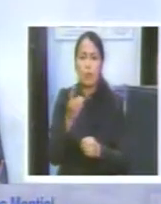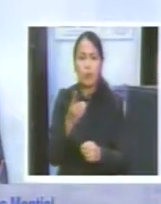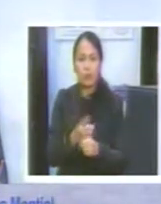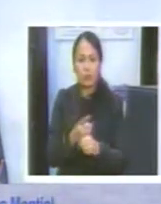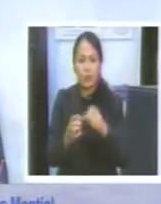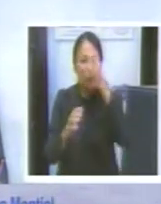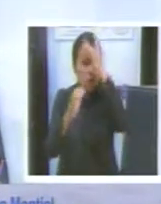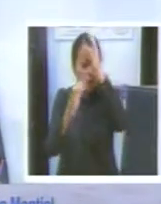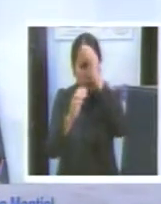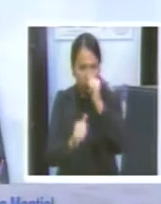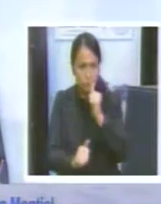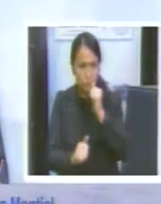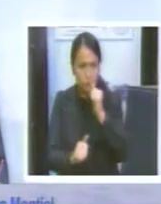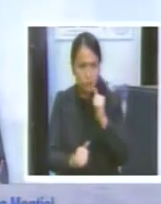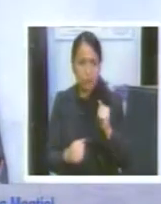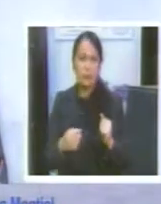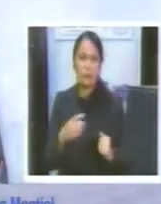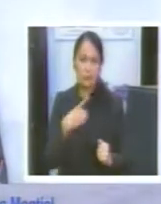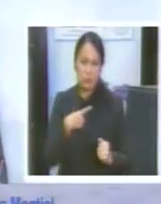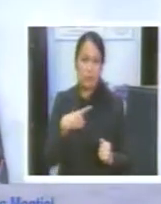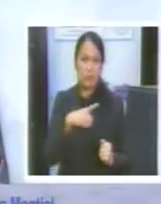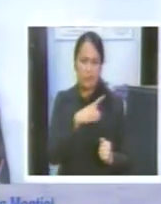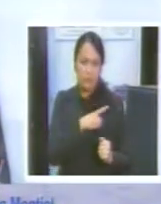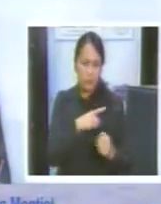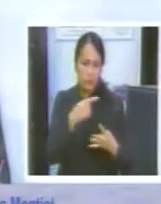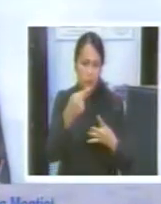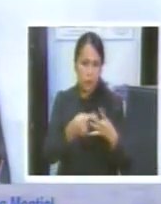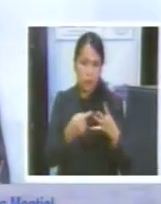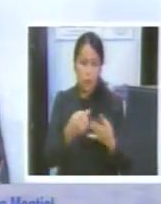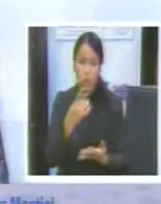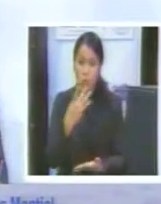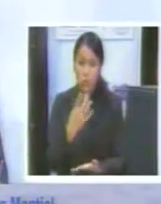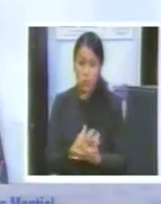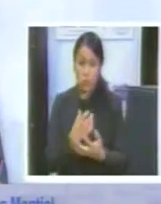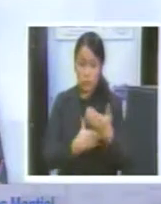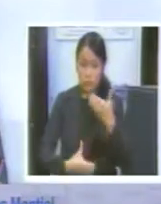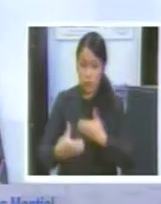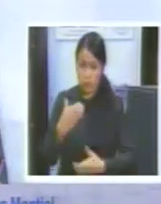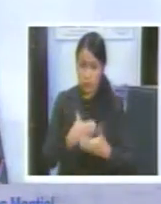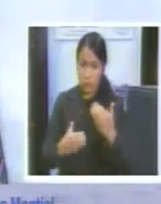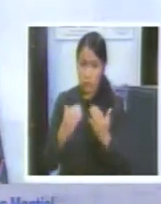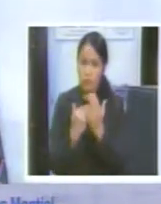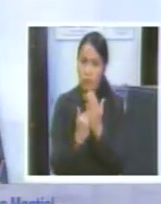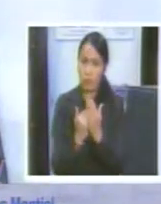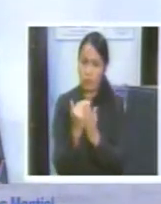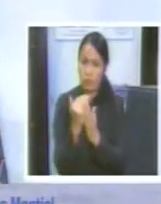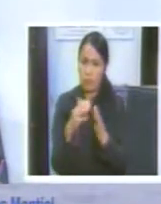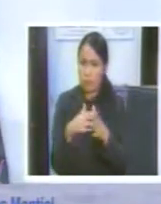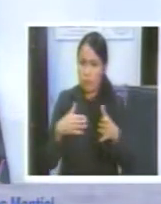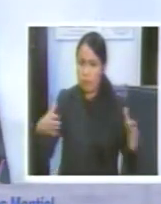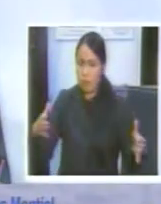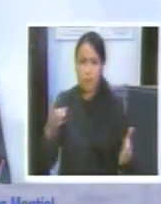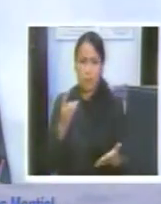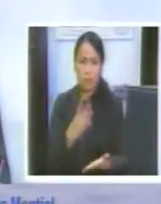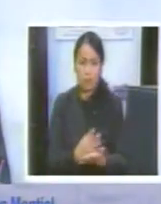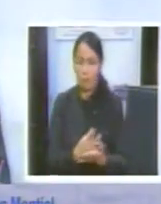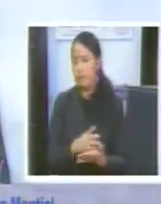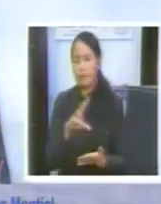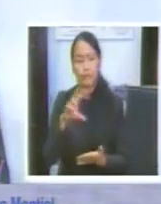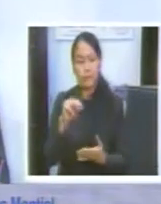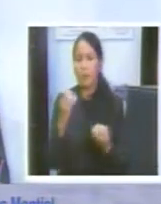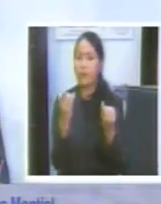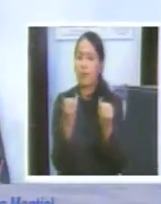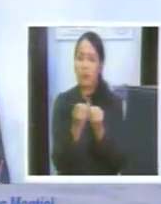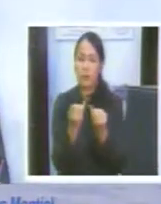este amplio acuerdo, deberá incidir no tan solo en el incremento del intercambio comercial entre las partes firmantes, sino también en el